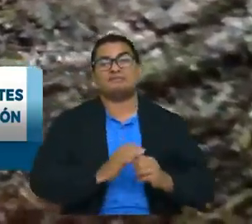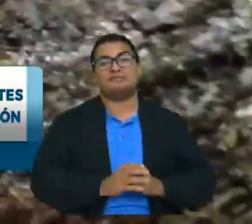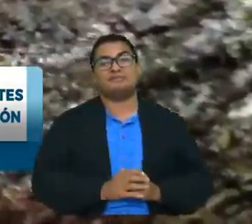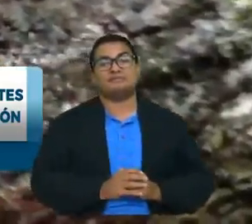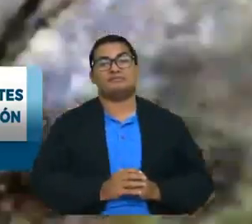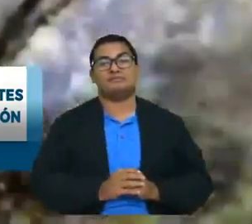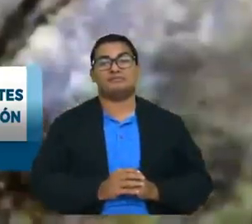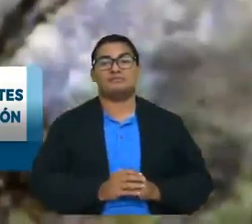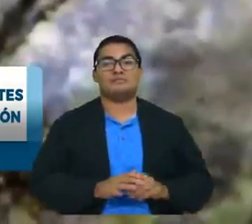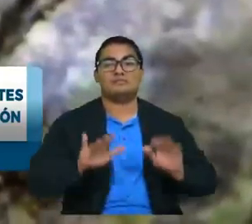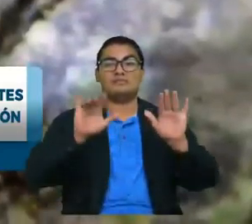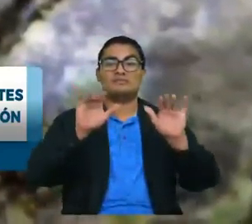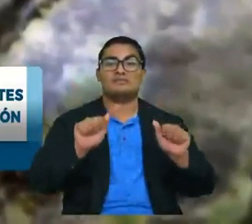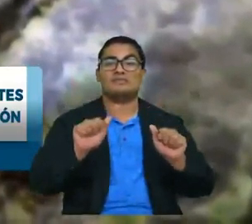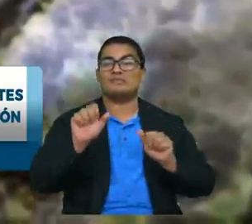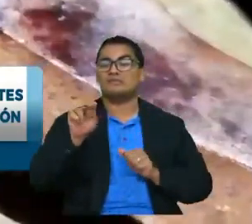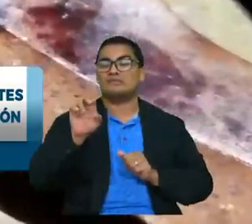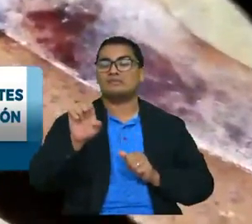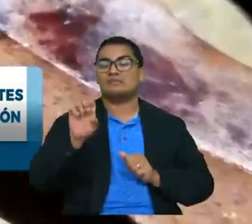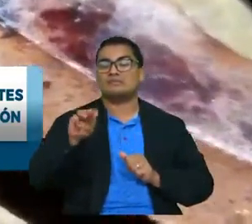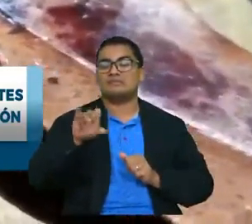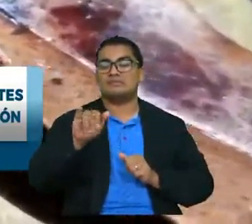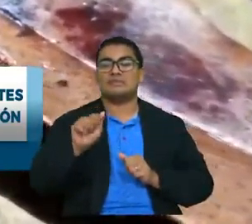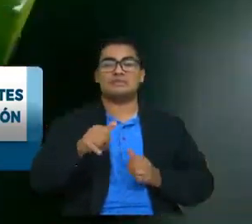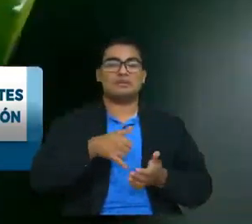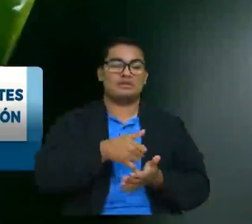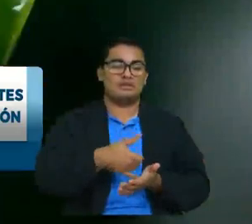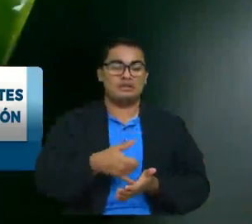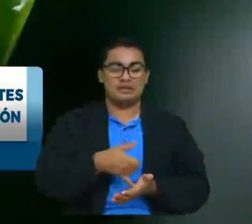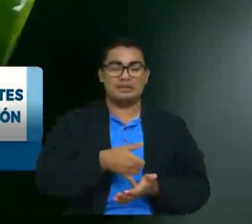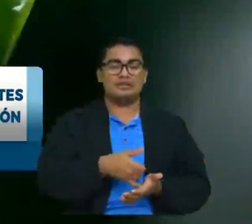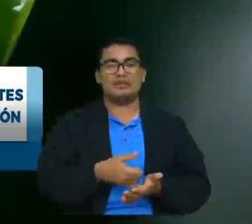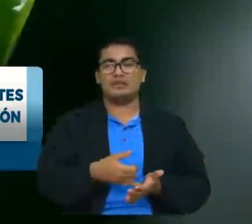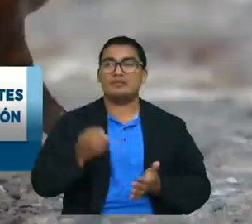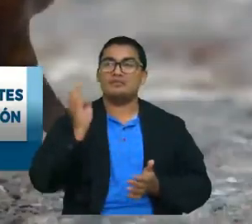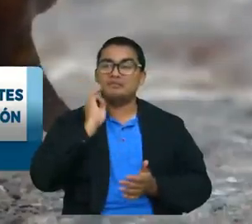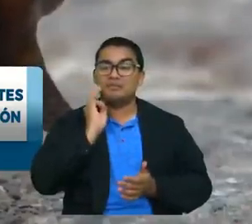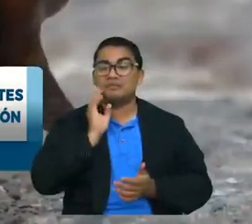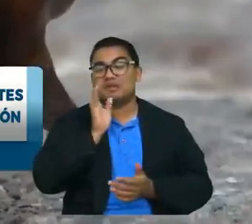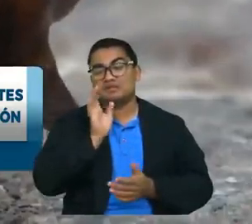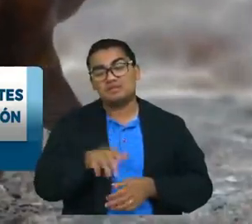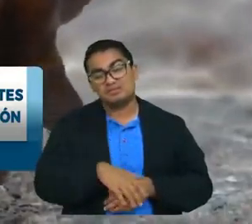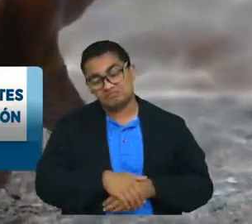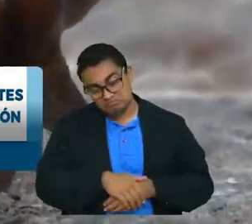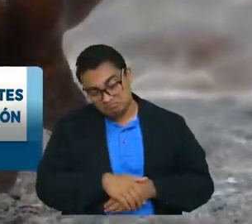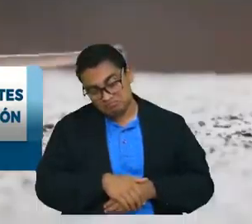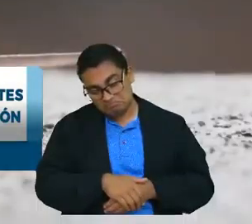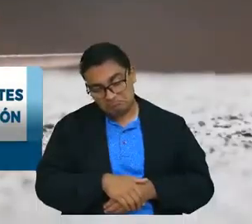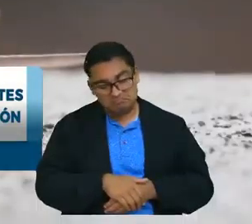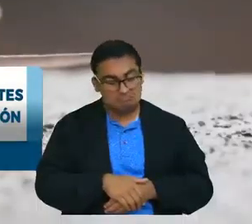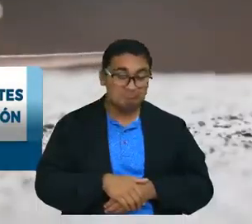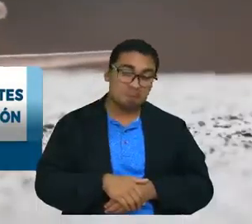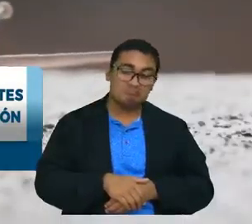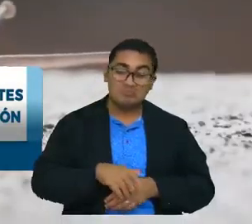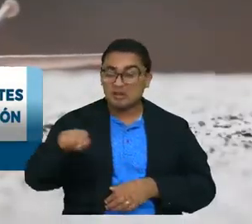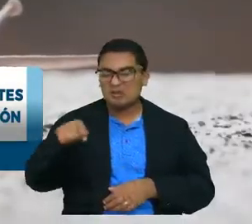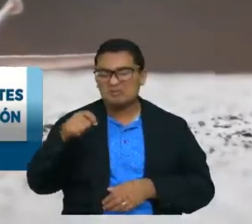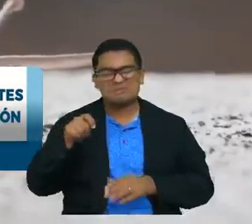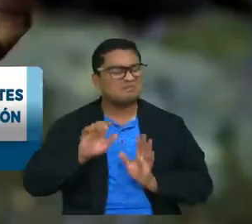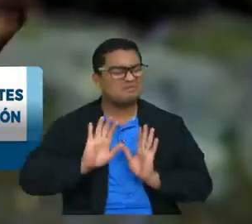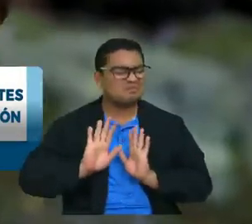el síntoma de la anemia, digamos, es, por ejemplo, debilidad. Entonces la mamá te dice que el niño está decaído, que no quiere comer. Si